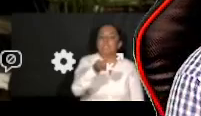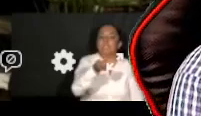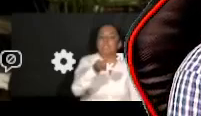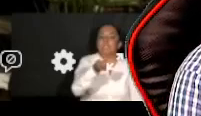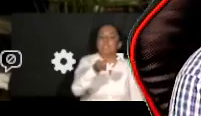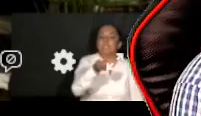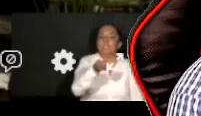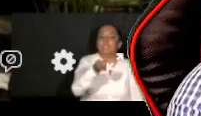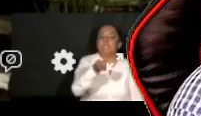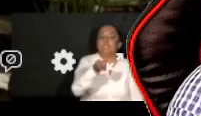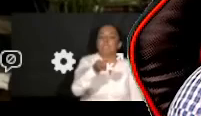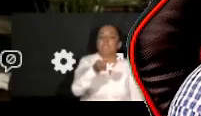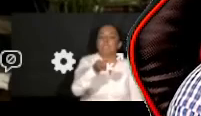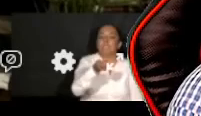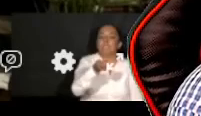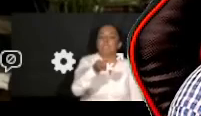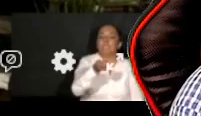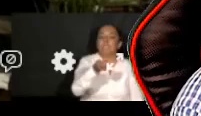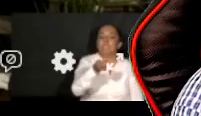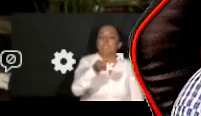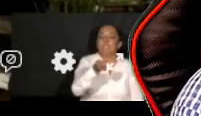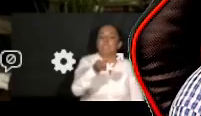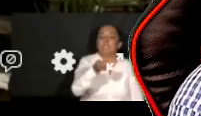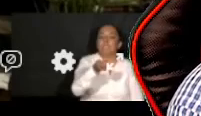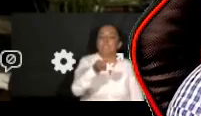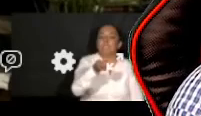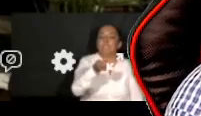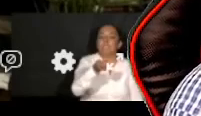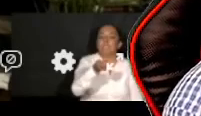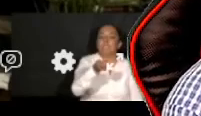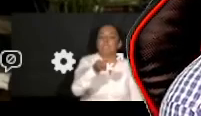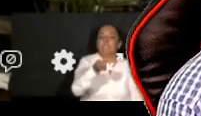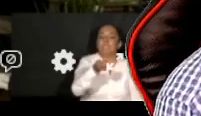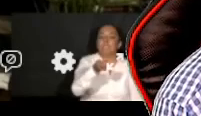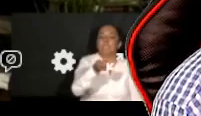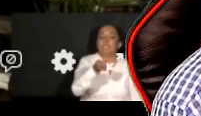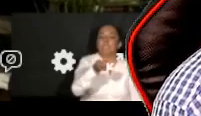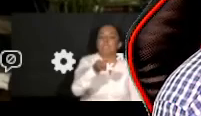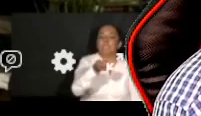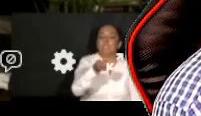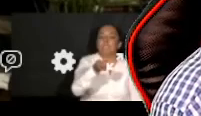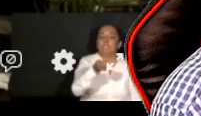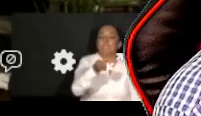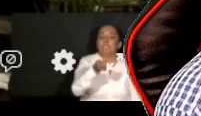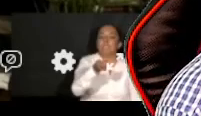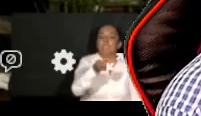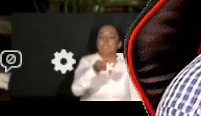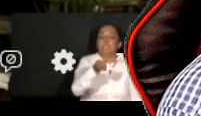Recuerden, la información está ahí y depende de todos nosotros el pregonarla. Nos vemos hasta la próxima.